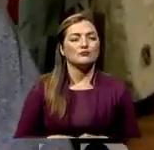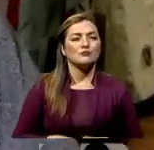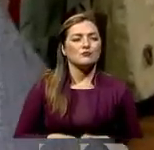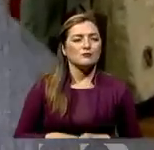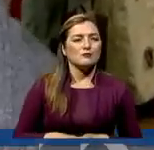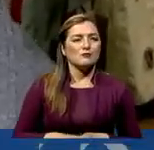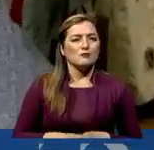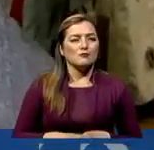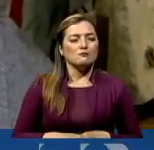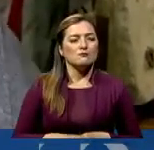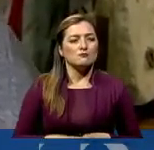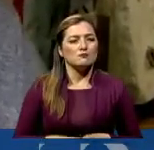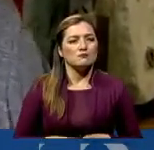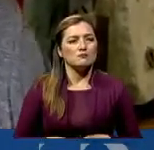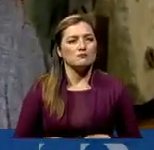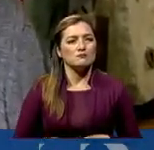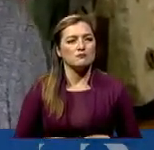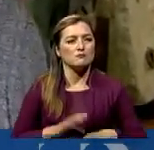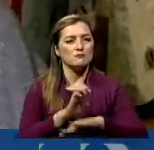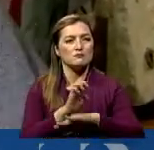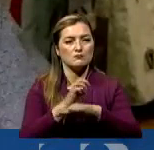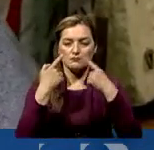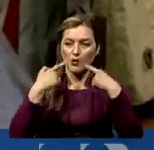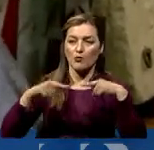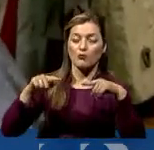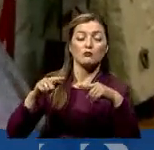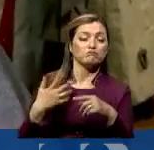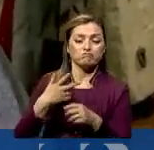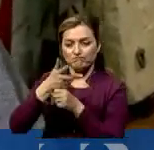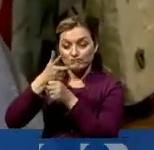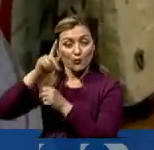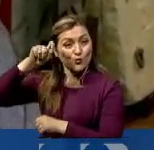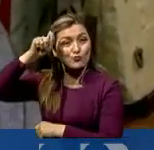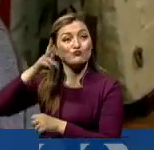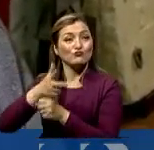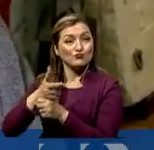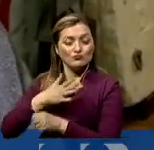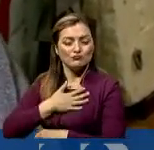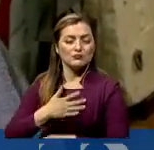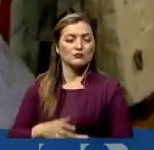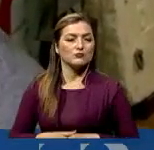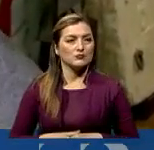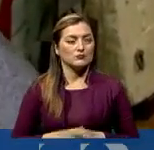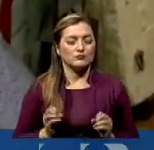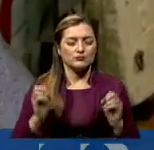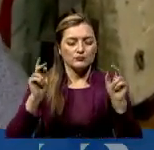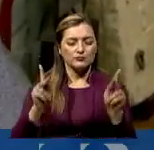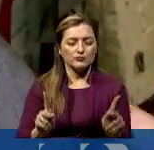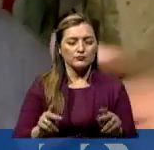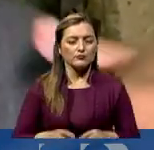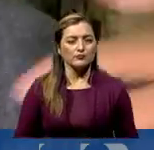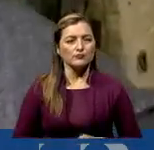se puede visibilizar y mostrar, te hablo como realizador y también como cineasta, ¿no? Es una gran oportunidad que